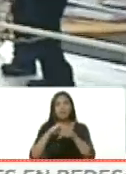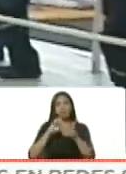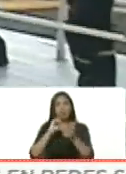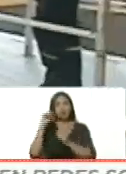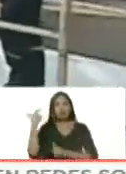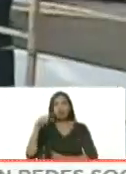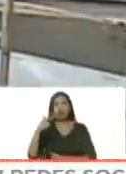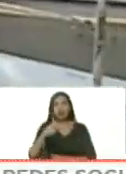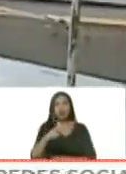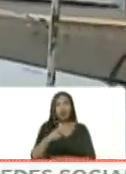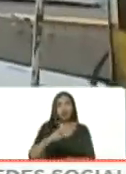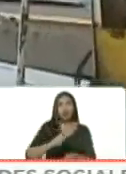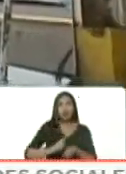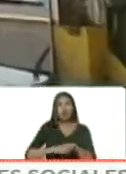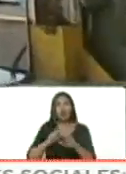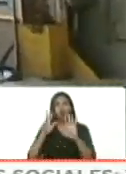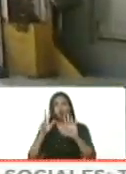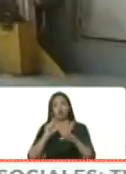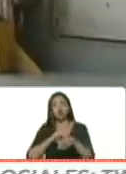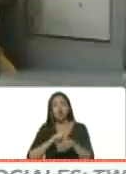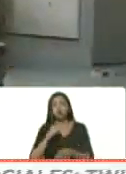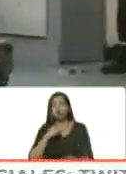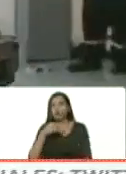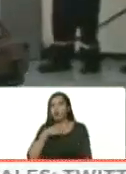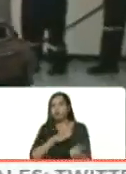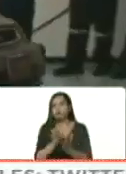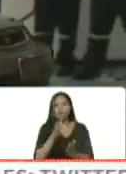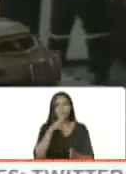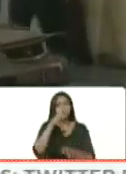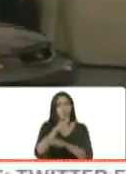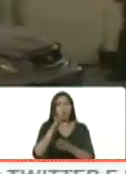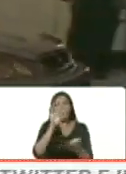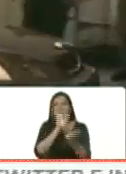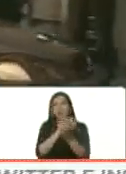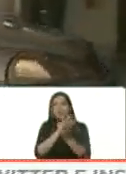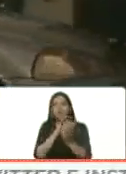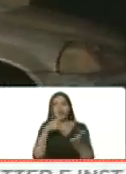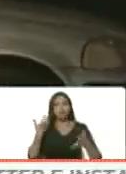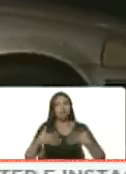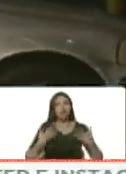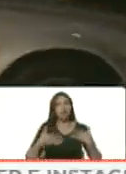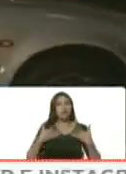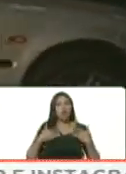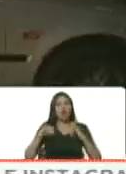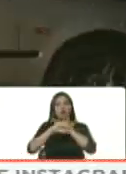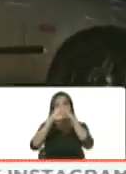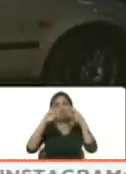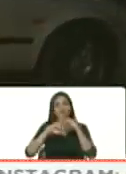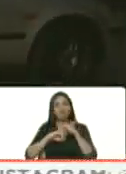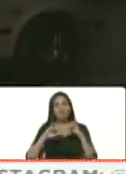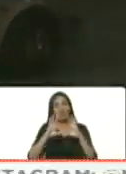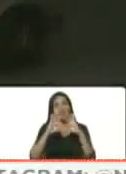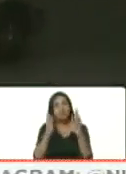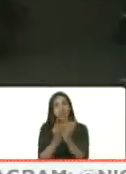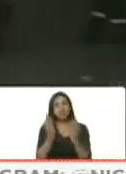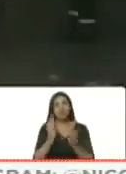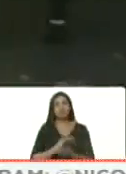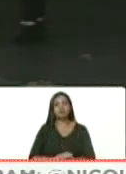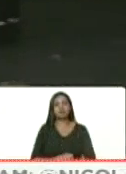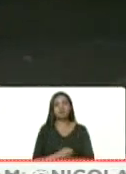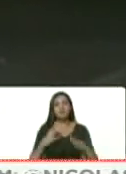en 8 horas... le garantizo que está en Margarita disfrutando con su familia. Vacaciones en Margarita.